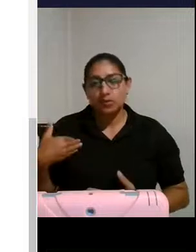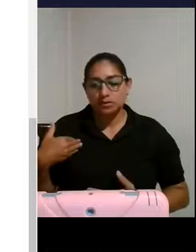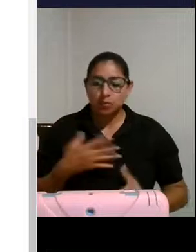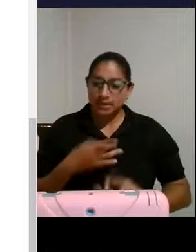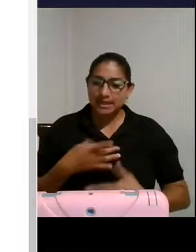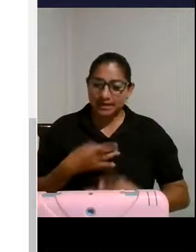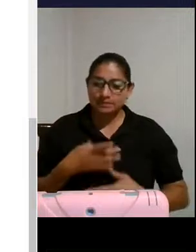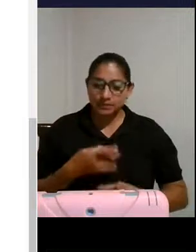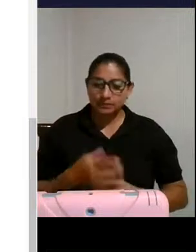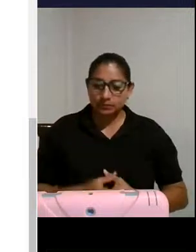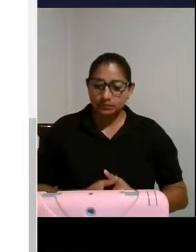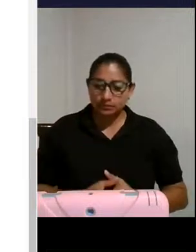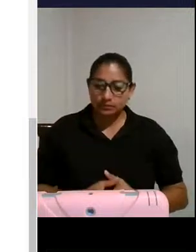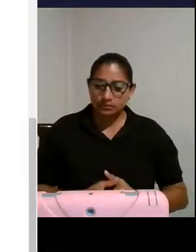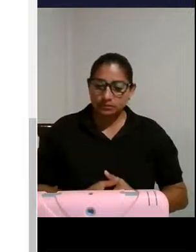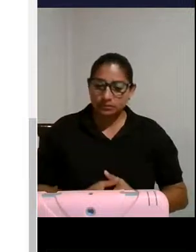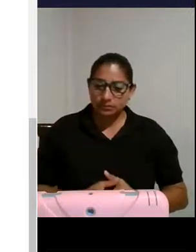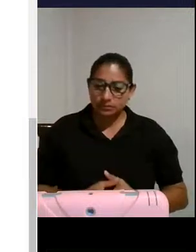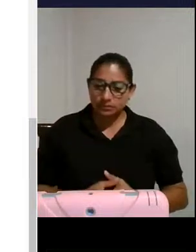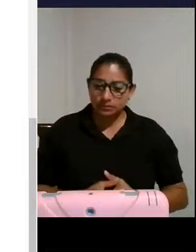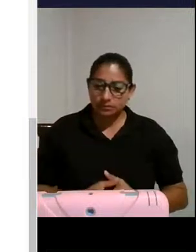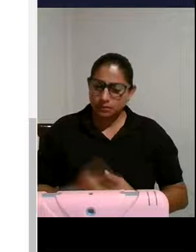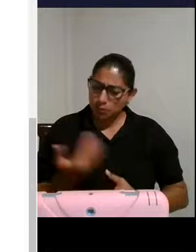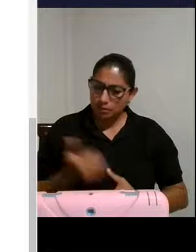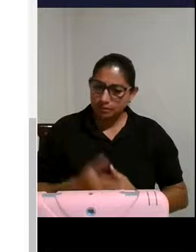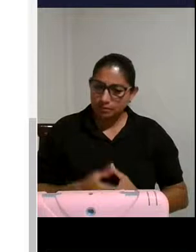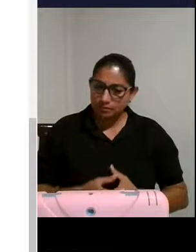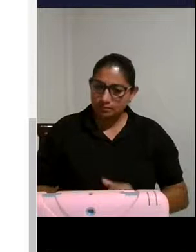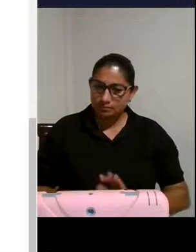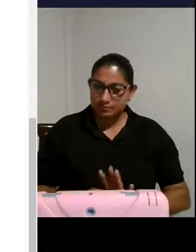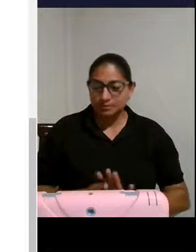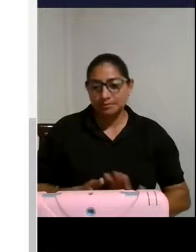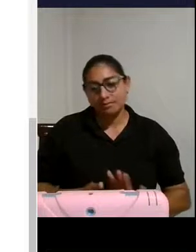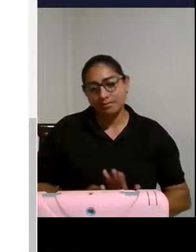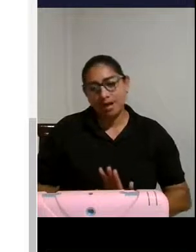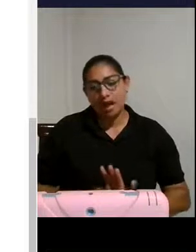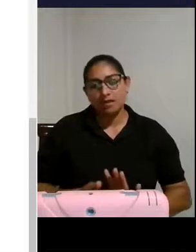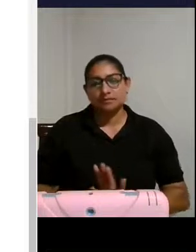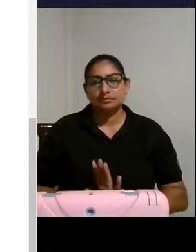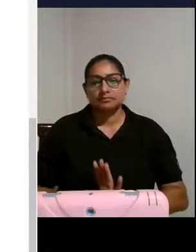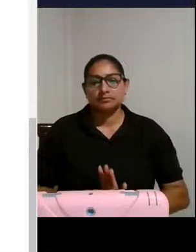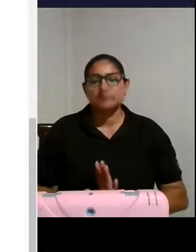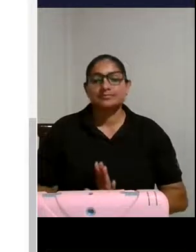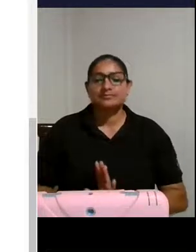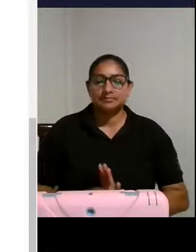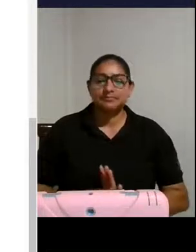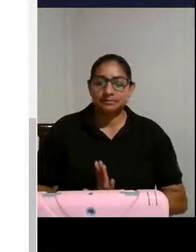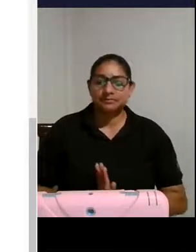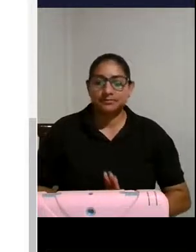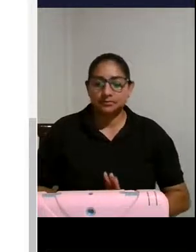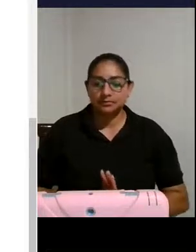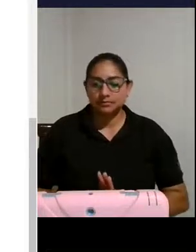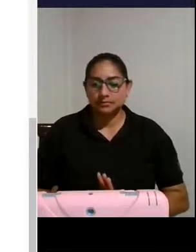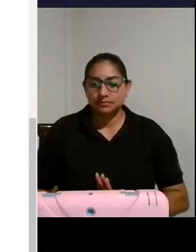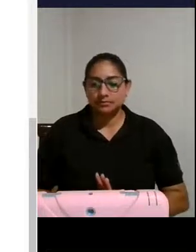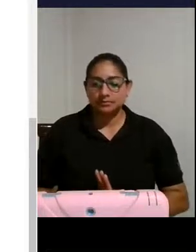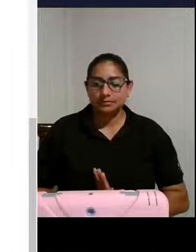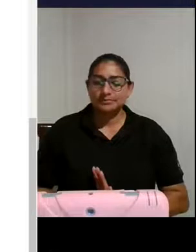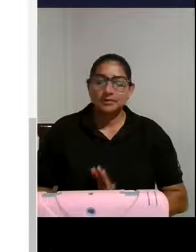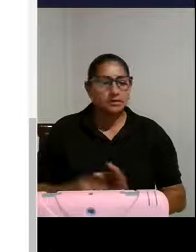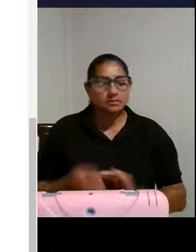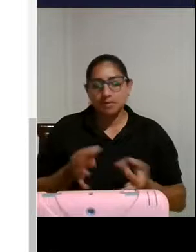derivada de algunas funciones que son escritas como potencia y de funciones marginales. Yo voy a ver